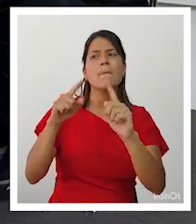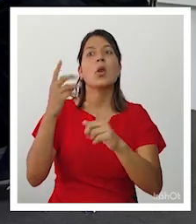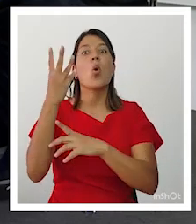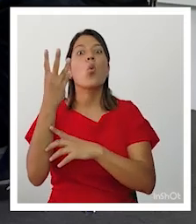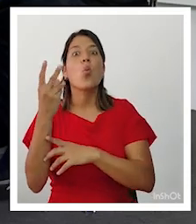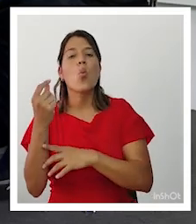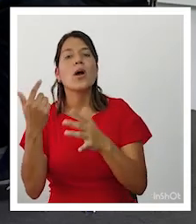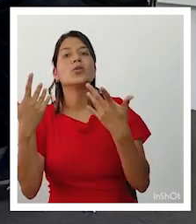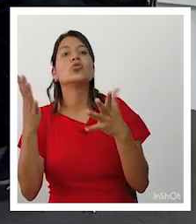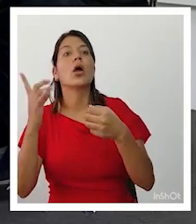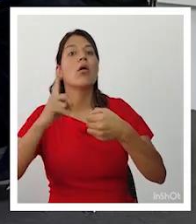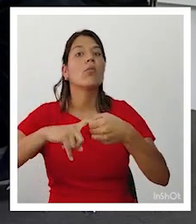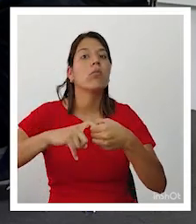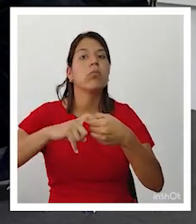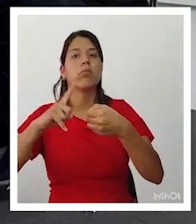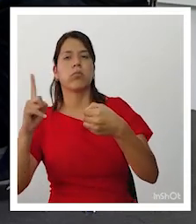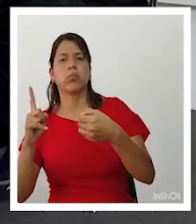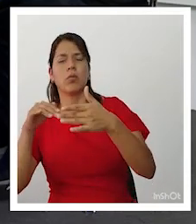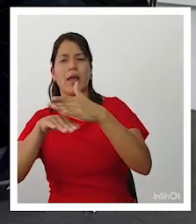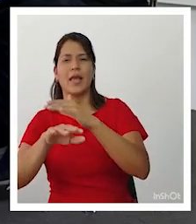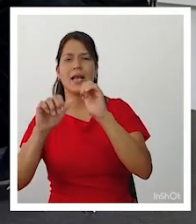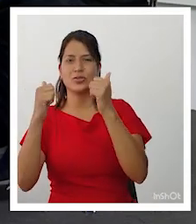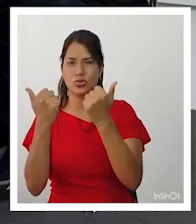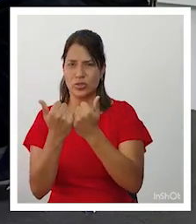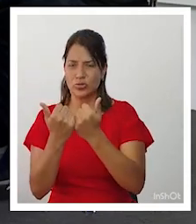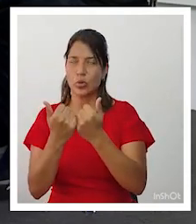pasado por la asociación?